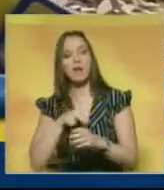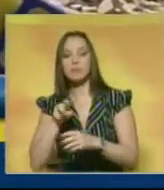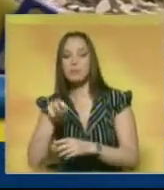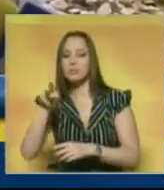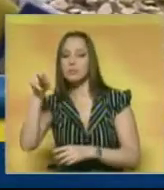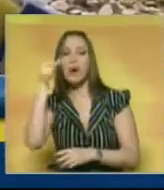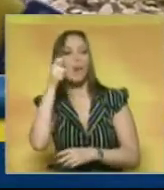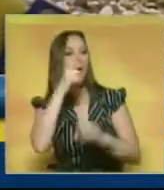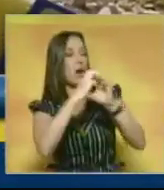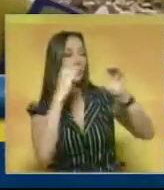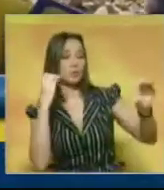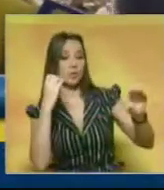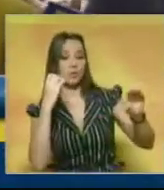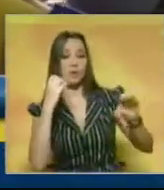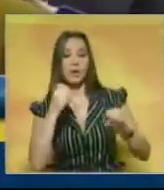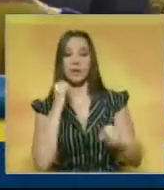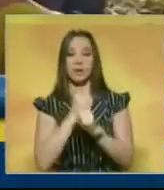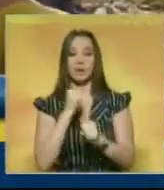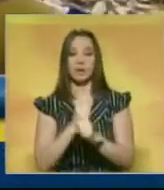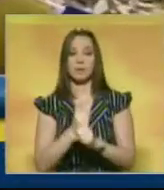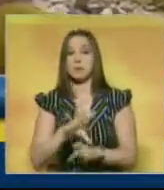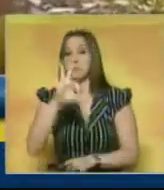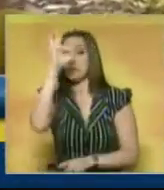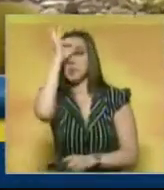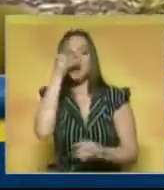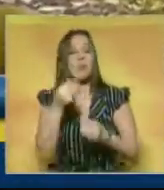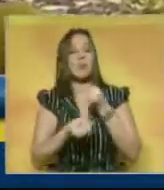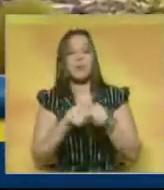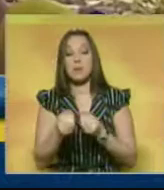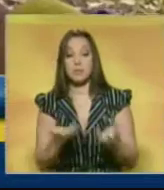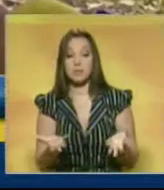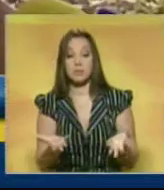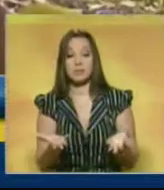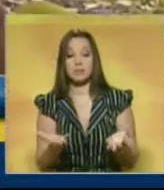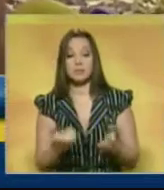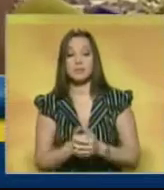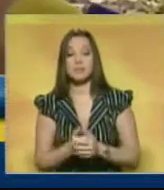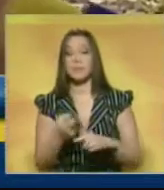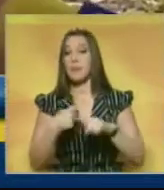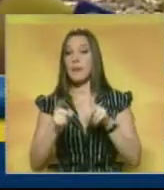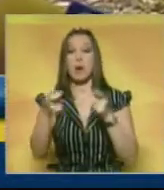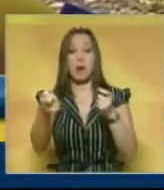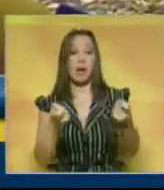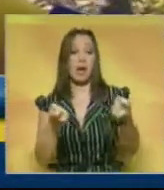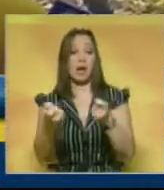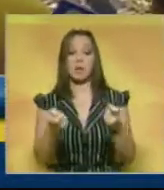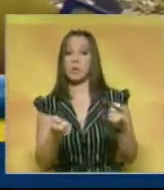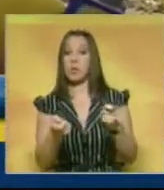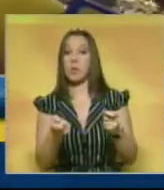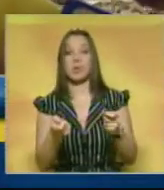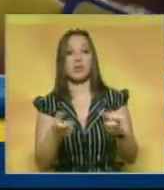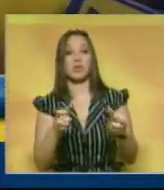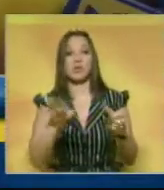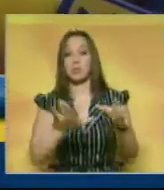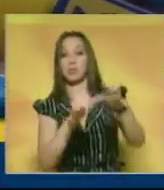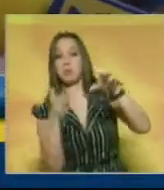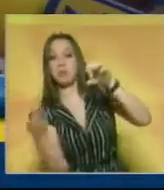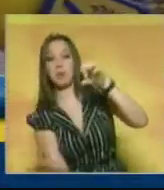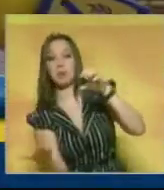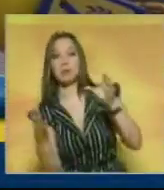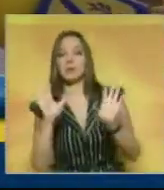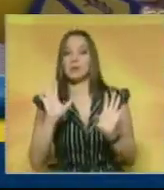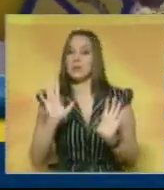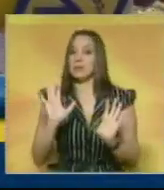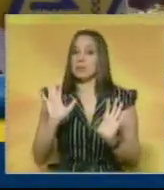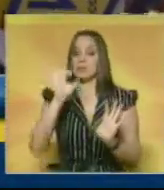Y no sé, sabemos cómo fue, pero la gandola no sé si fue que se le soltó la carga o no sé, y